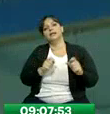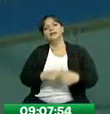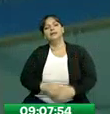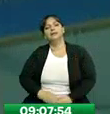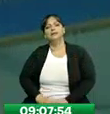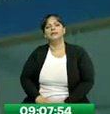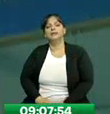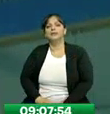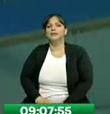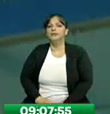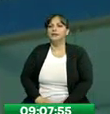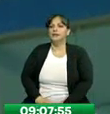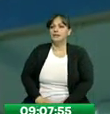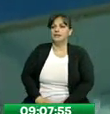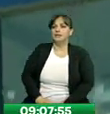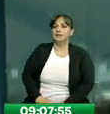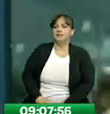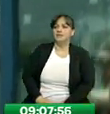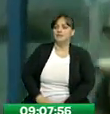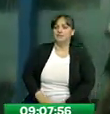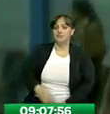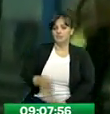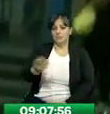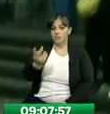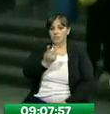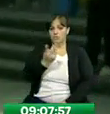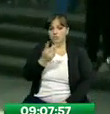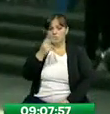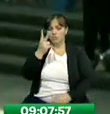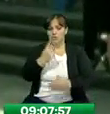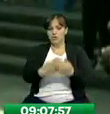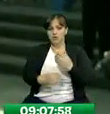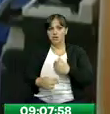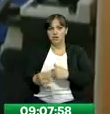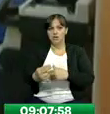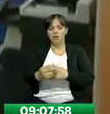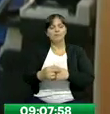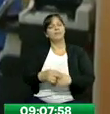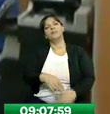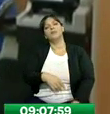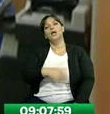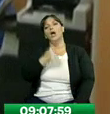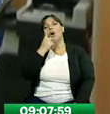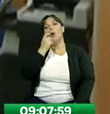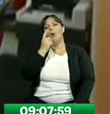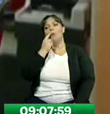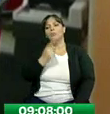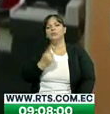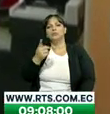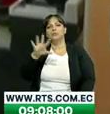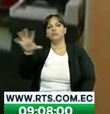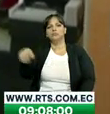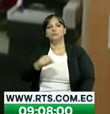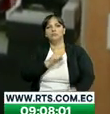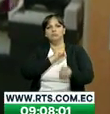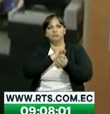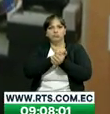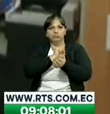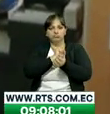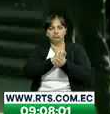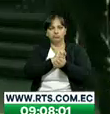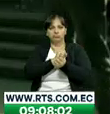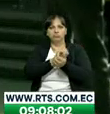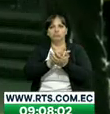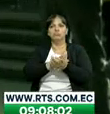pareja del occiso de 43 años también venezolana cuenta con prisión preventiva por el presunto delito de homicidio mientras se aclaran las circunstancias